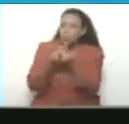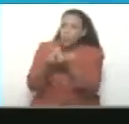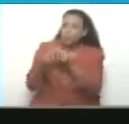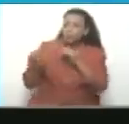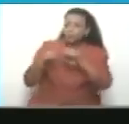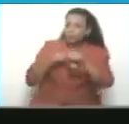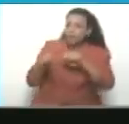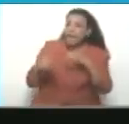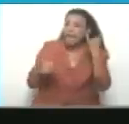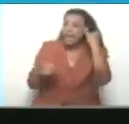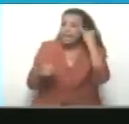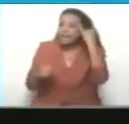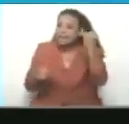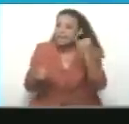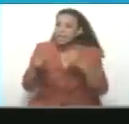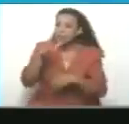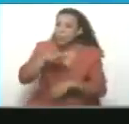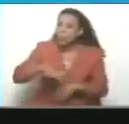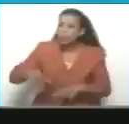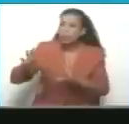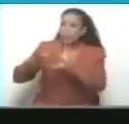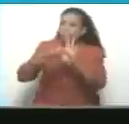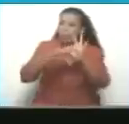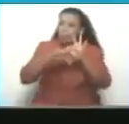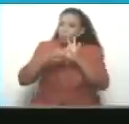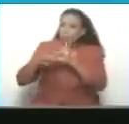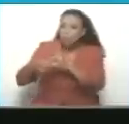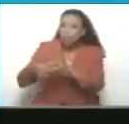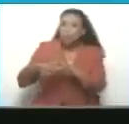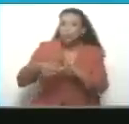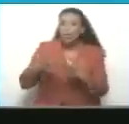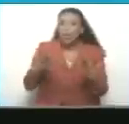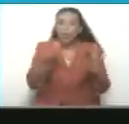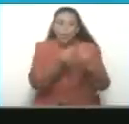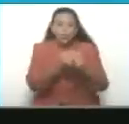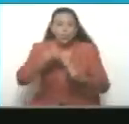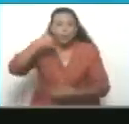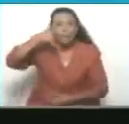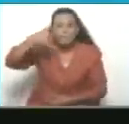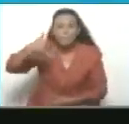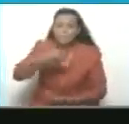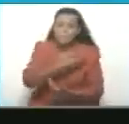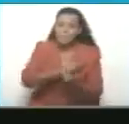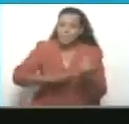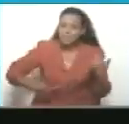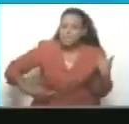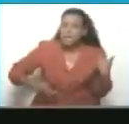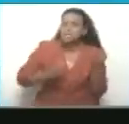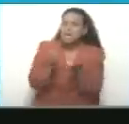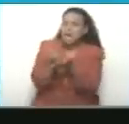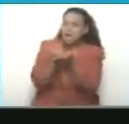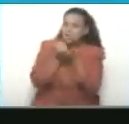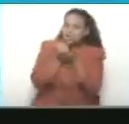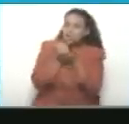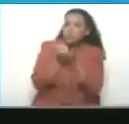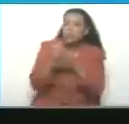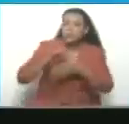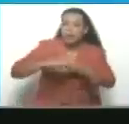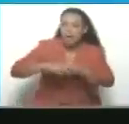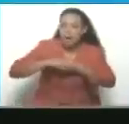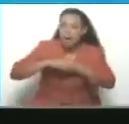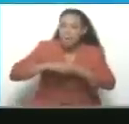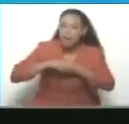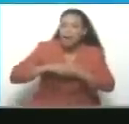bueno La idea es que en verdad que todos estemos unidos con conjunto con usted que nos ayude que no en verdad que nos de esa mano